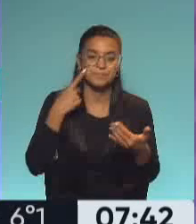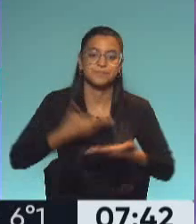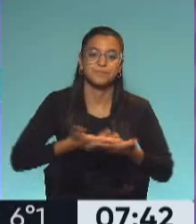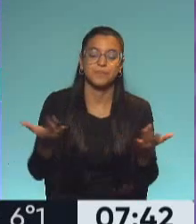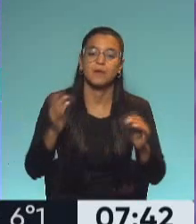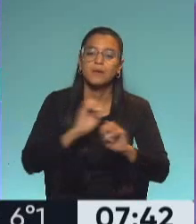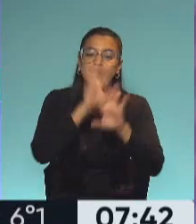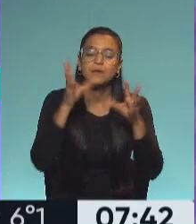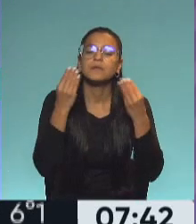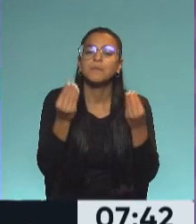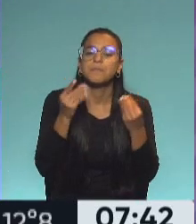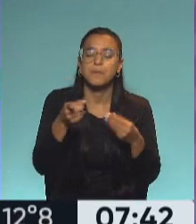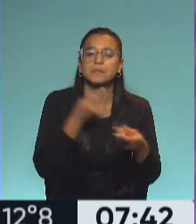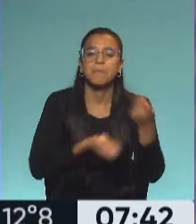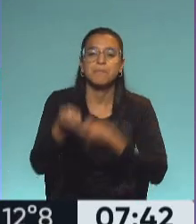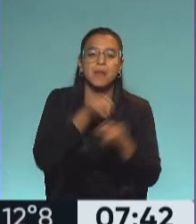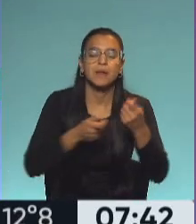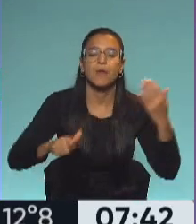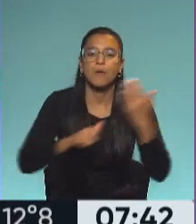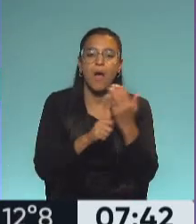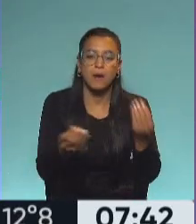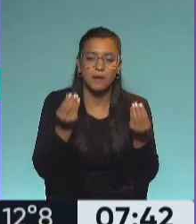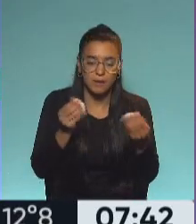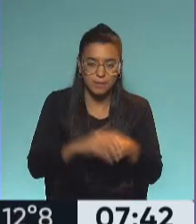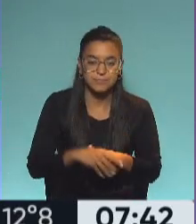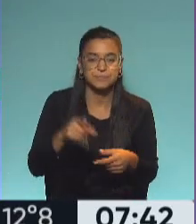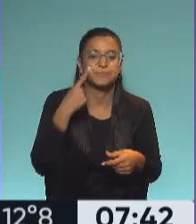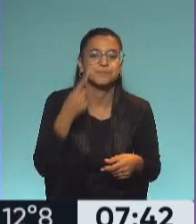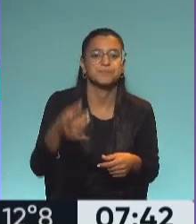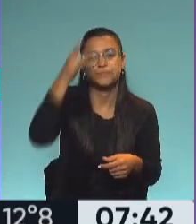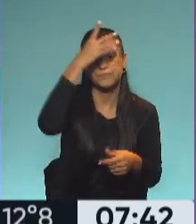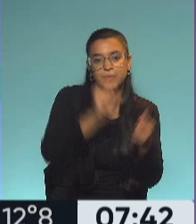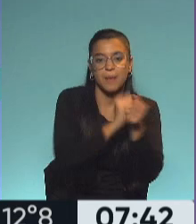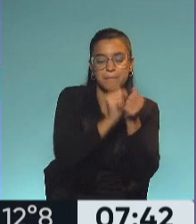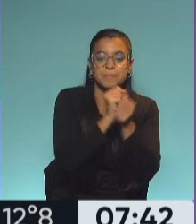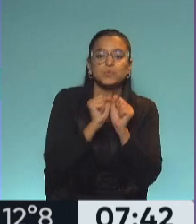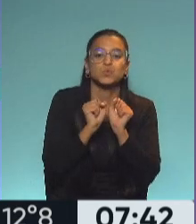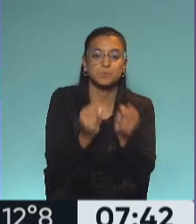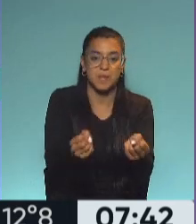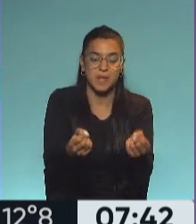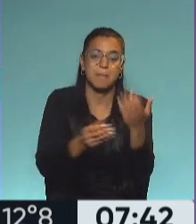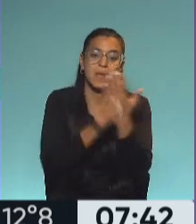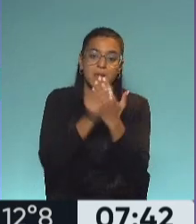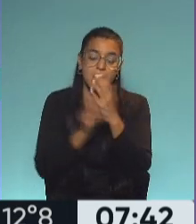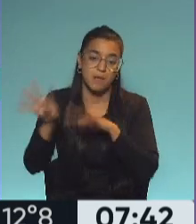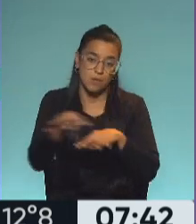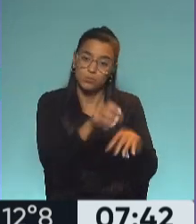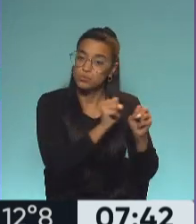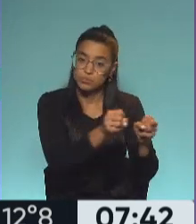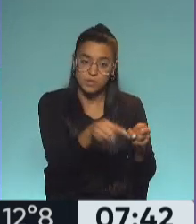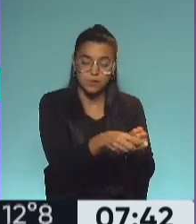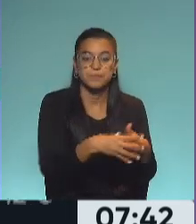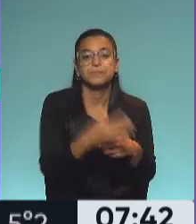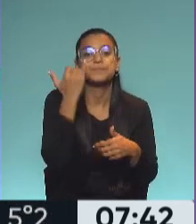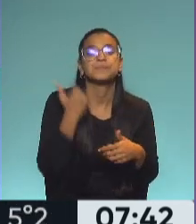en limpio qué está ocurriendo en el mercado de la carne. Ahí vemos 2 empresas suspendidas por parte del Ministerio de Agricultura